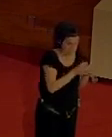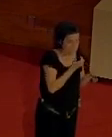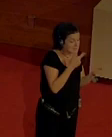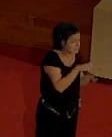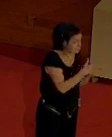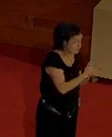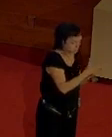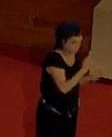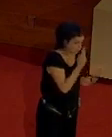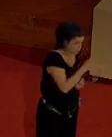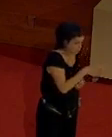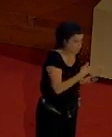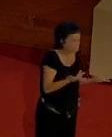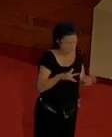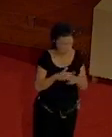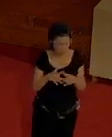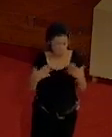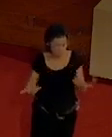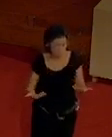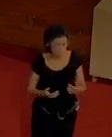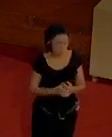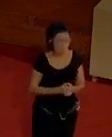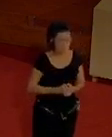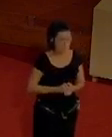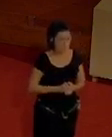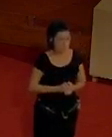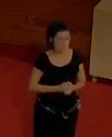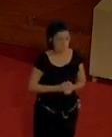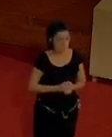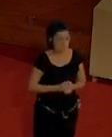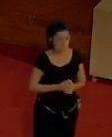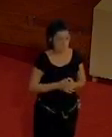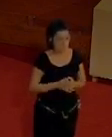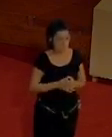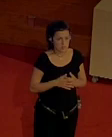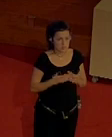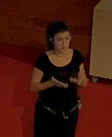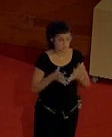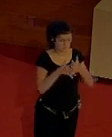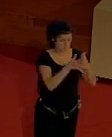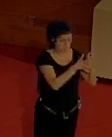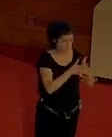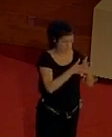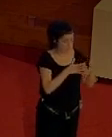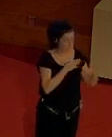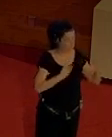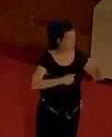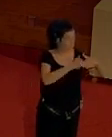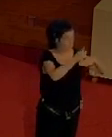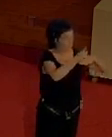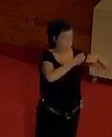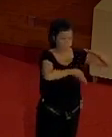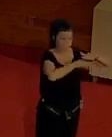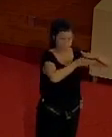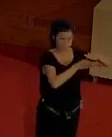estamos Entonces estamos en un Estados Unidos que con la intención de mantener su hegemonía está intentando